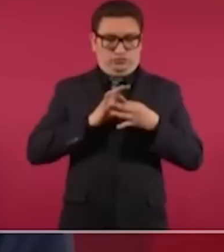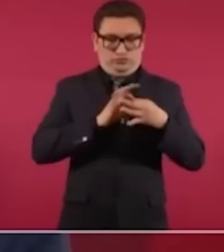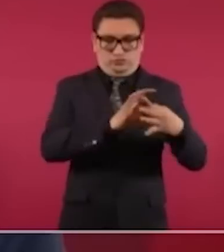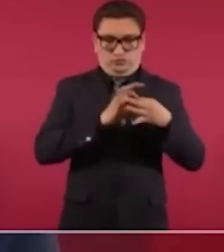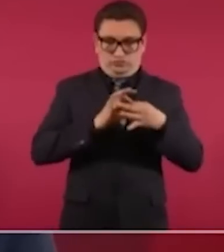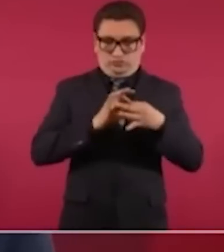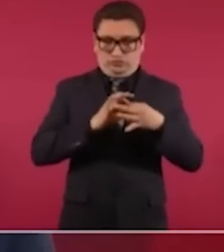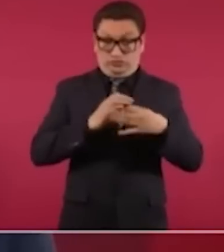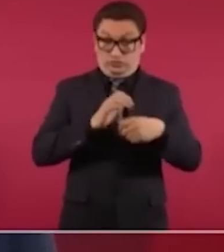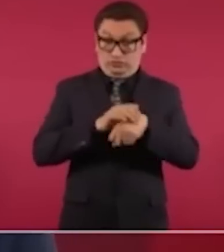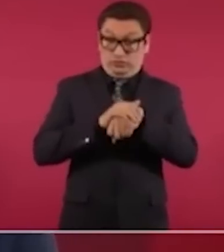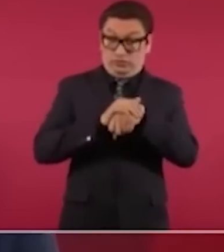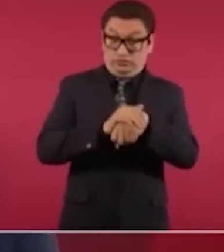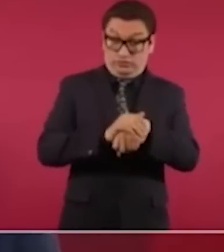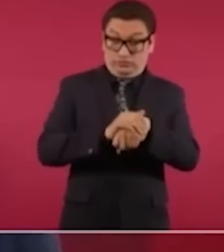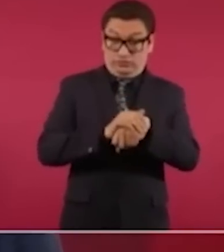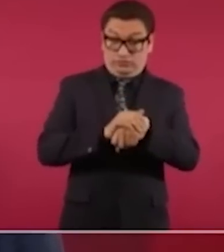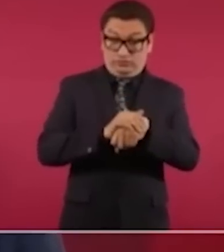amistosa